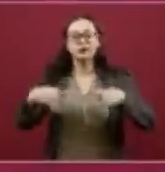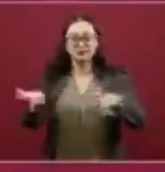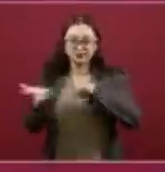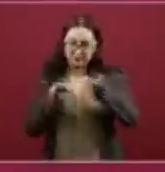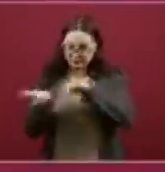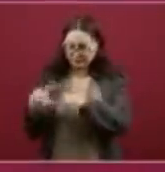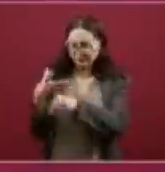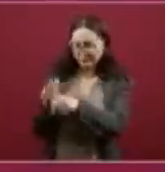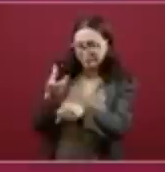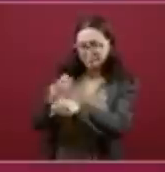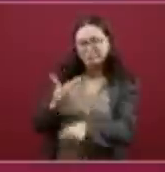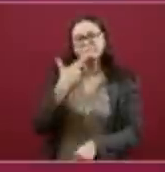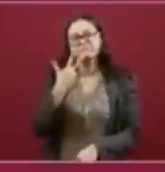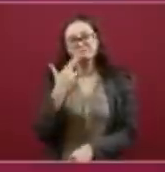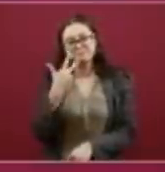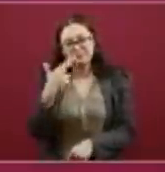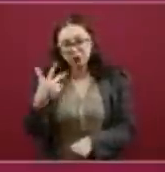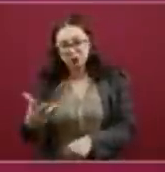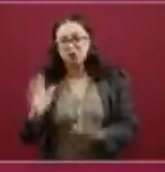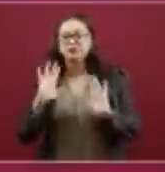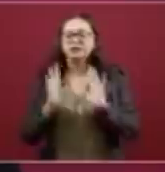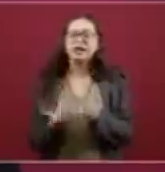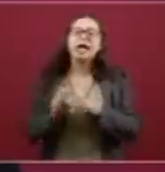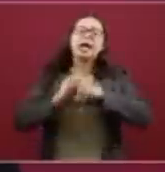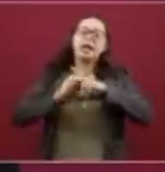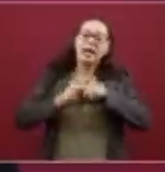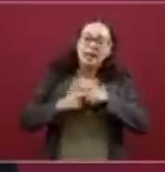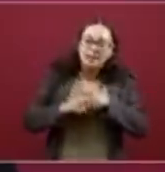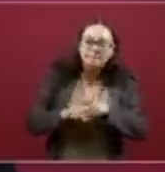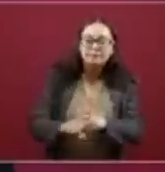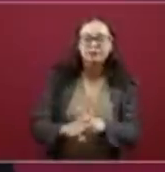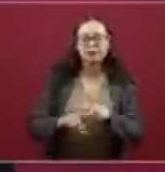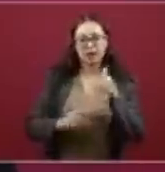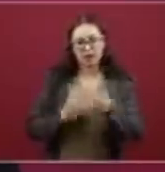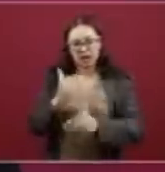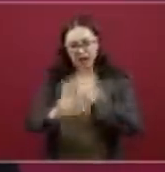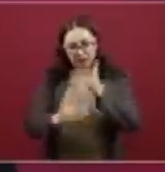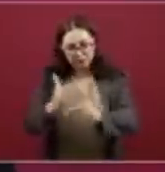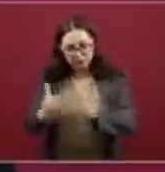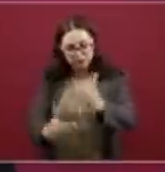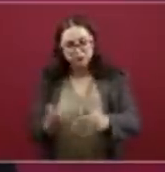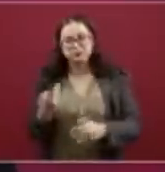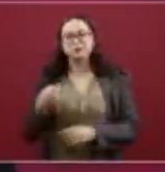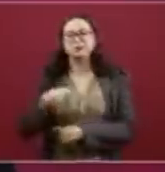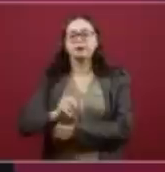empezamos, eso también, o sea, a ver,